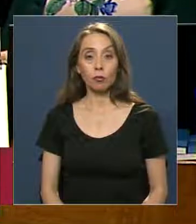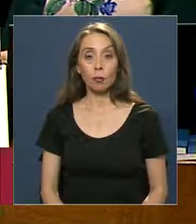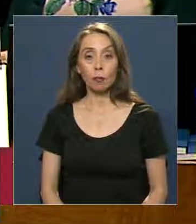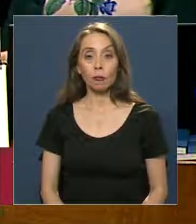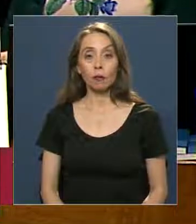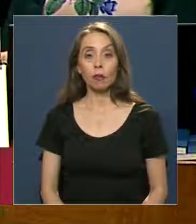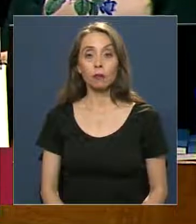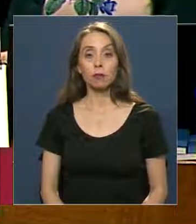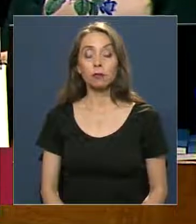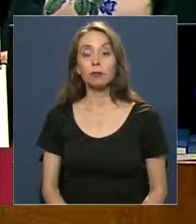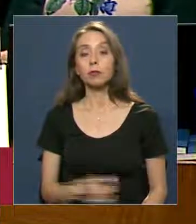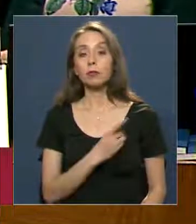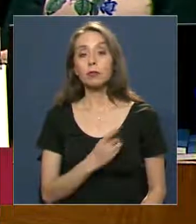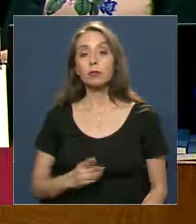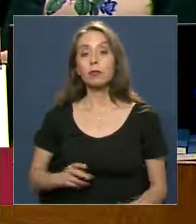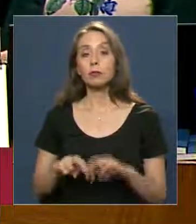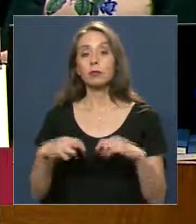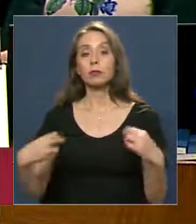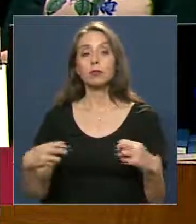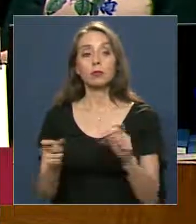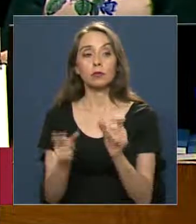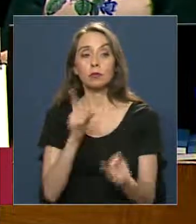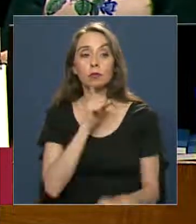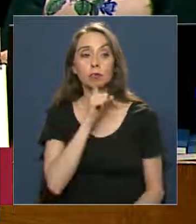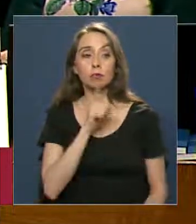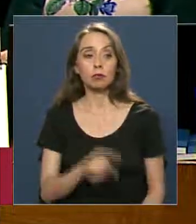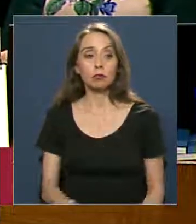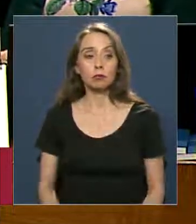Silencio a la sala. Quédate acá.